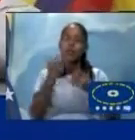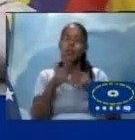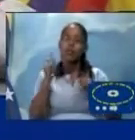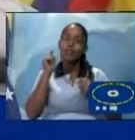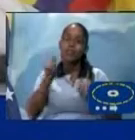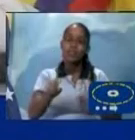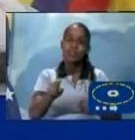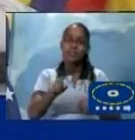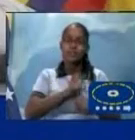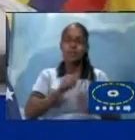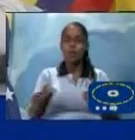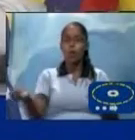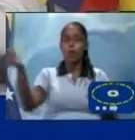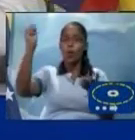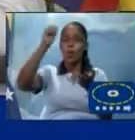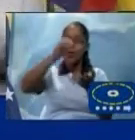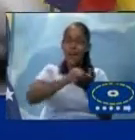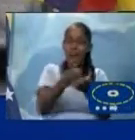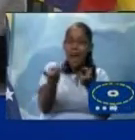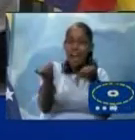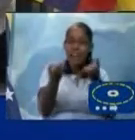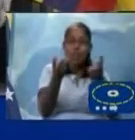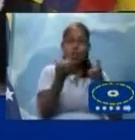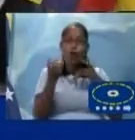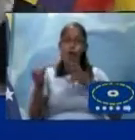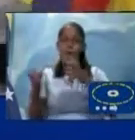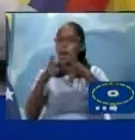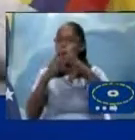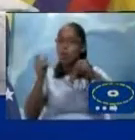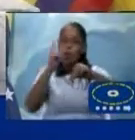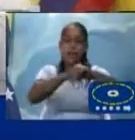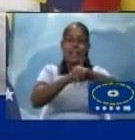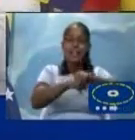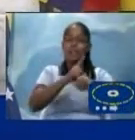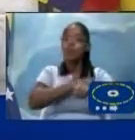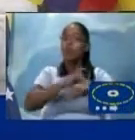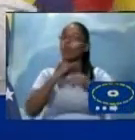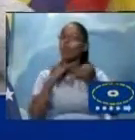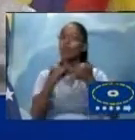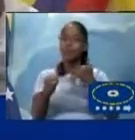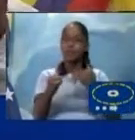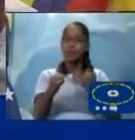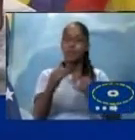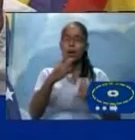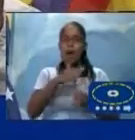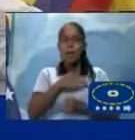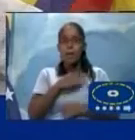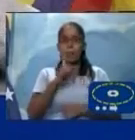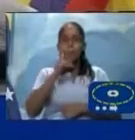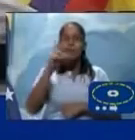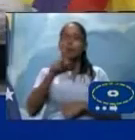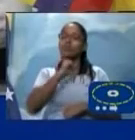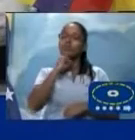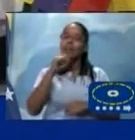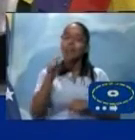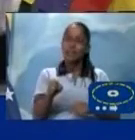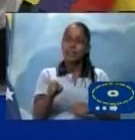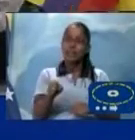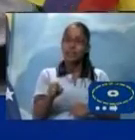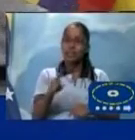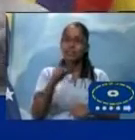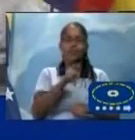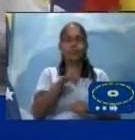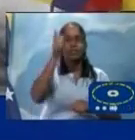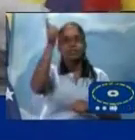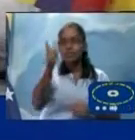allí los volveré a recoger en el tiempo del fin. Mi pregunta es esta, Maher, tú